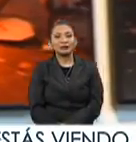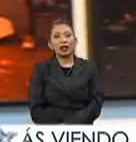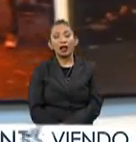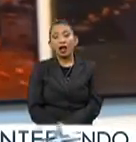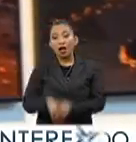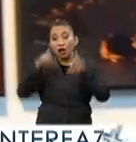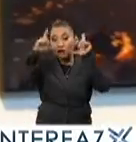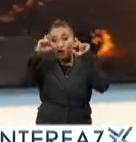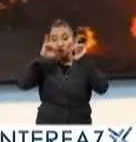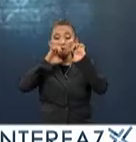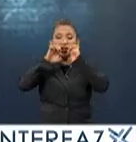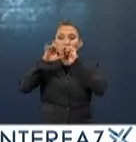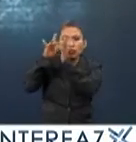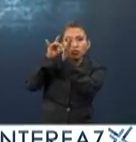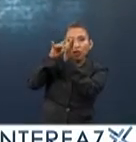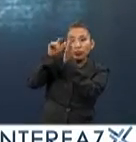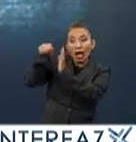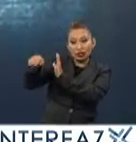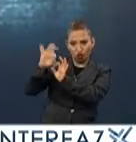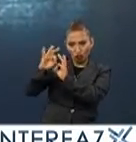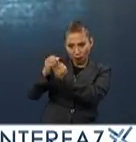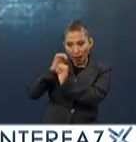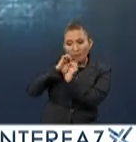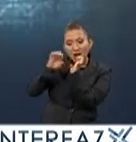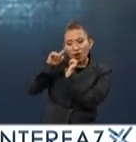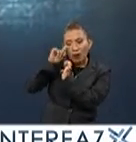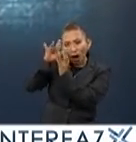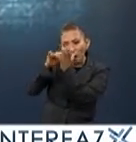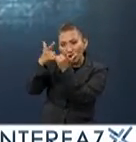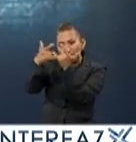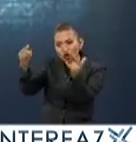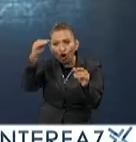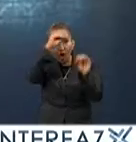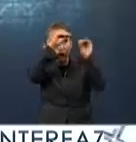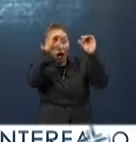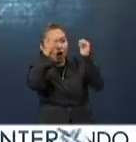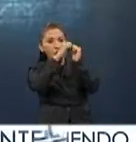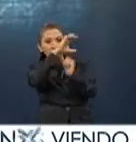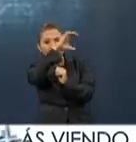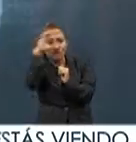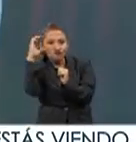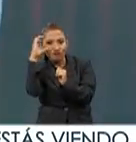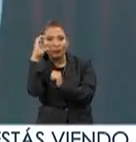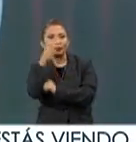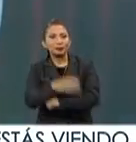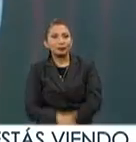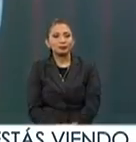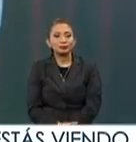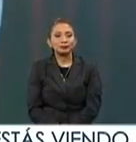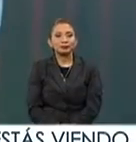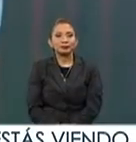El fotoperiodismo es un género periodístico que busca contar una historia a través de una imagen.